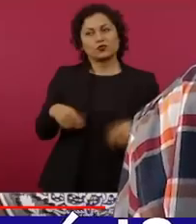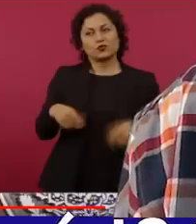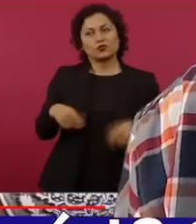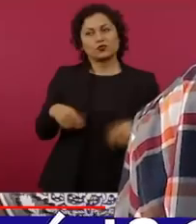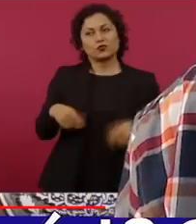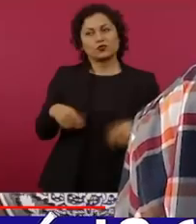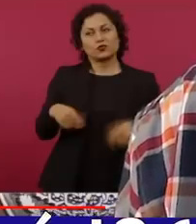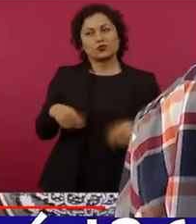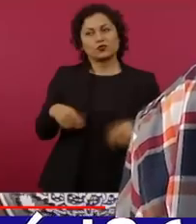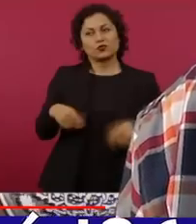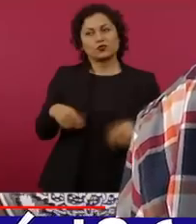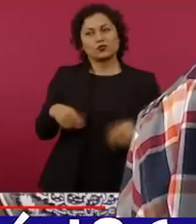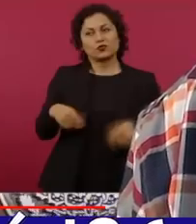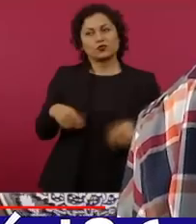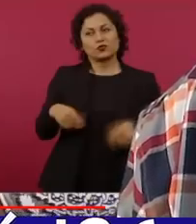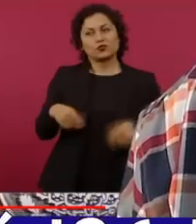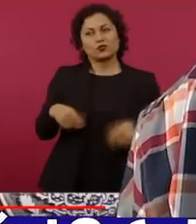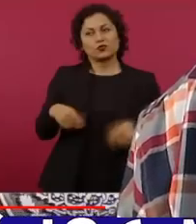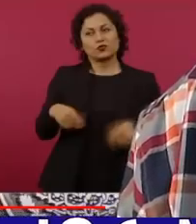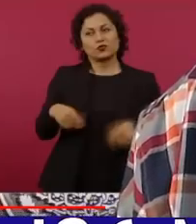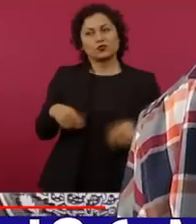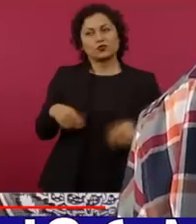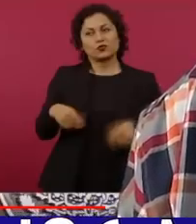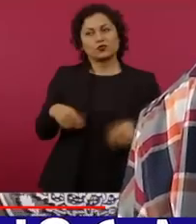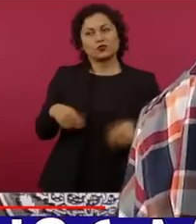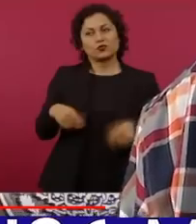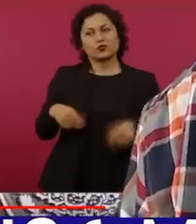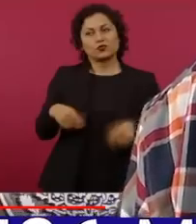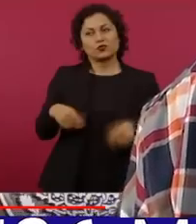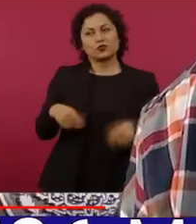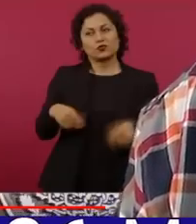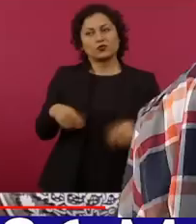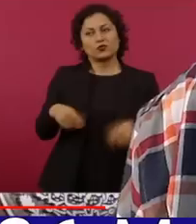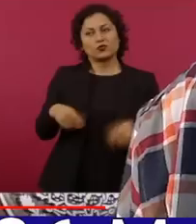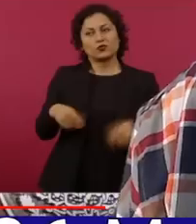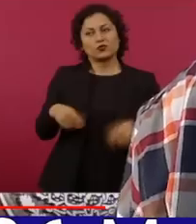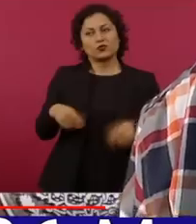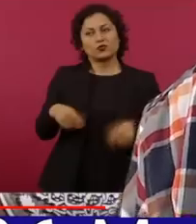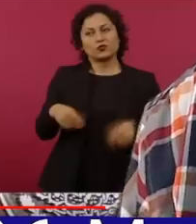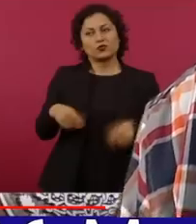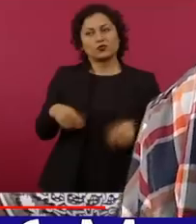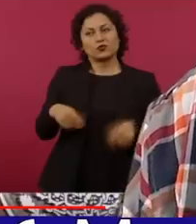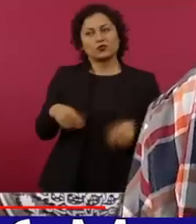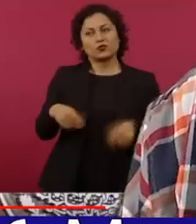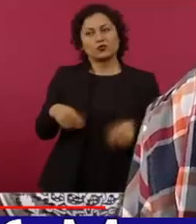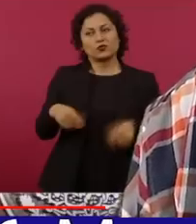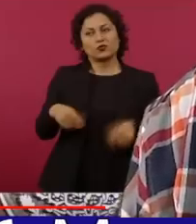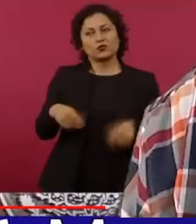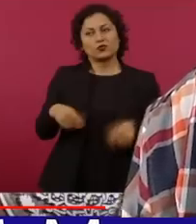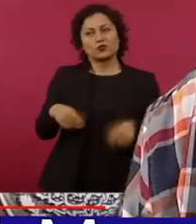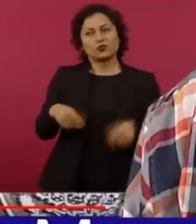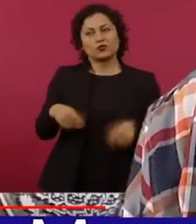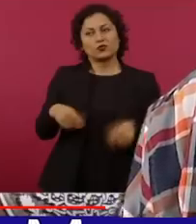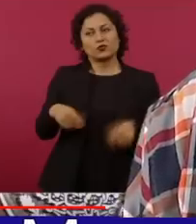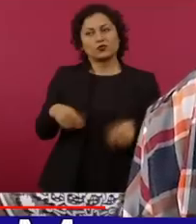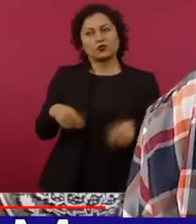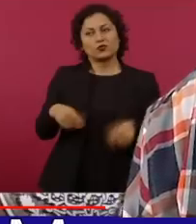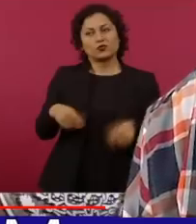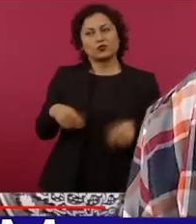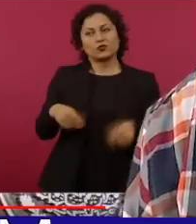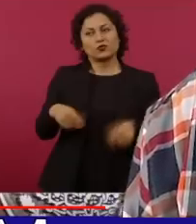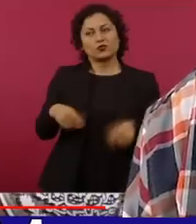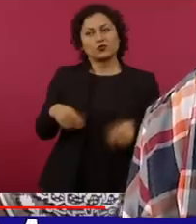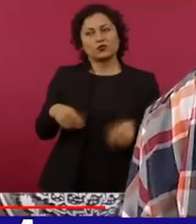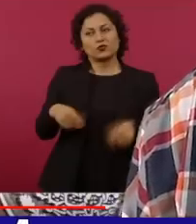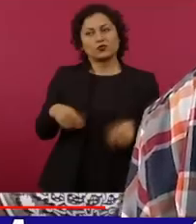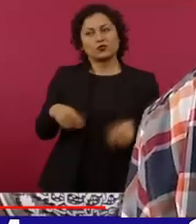ellos van a haber frenado su deseo de saqueo. Me pregunto yo, ¿qué va a pasar ahora con las inversiones del Grupo